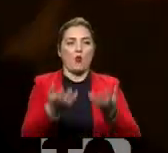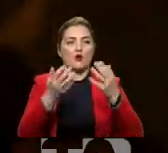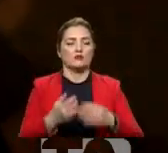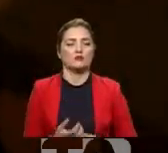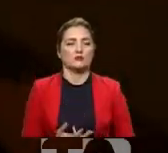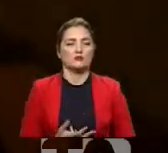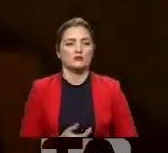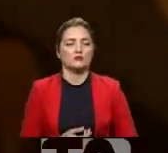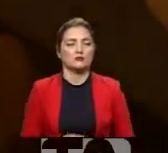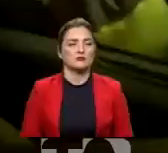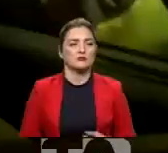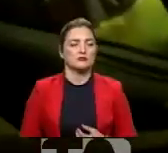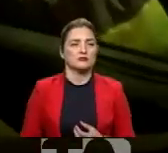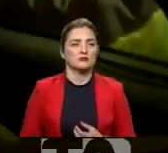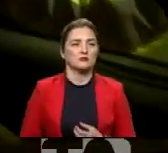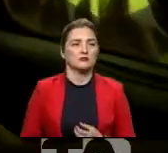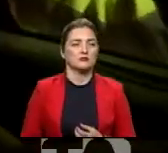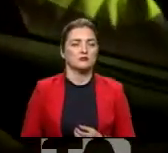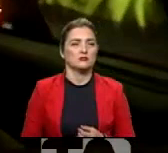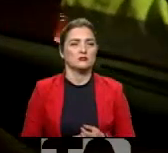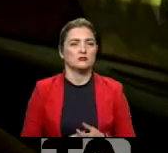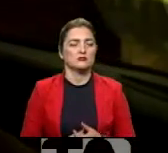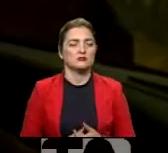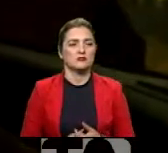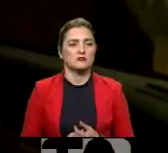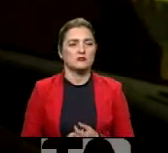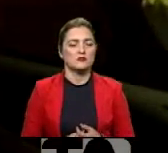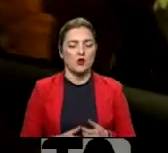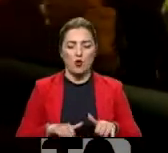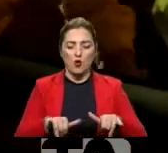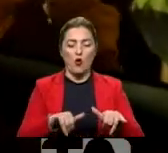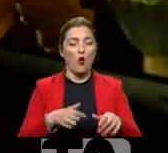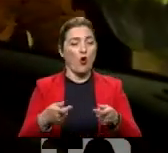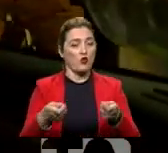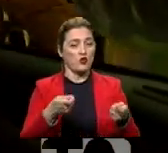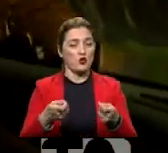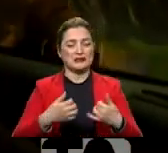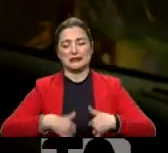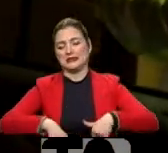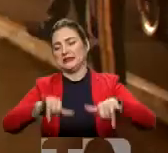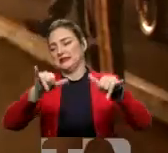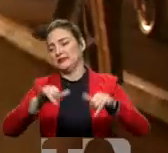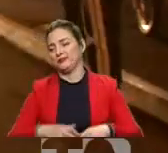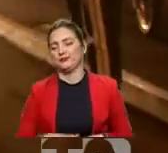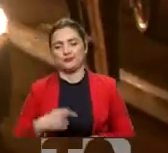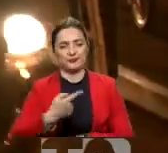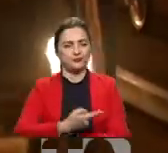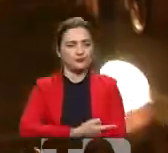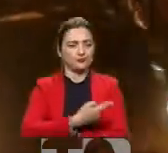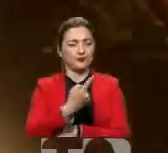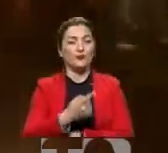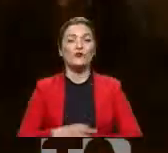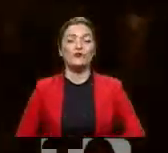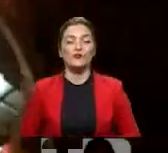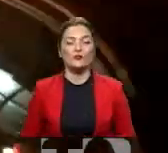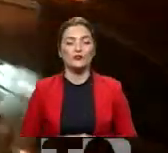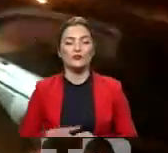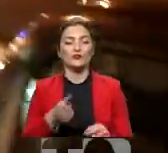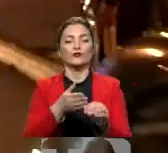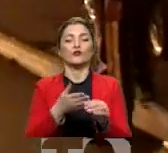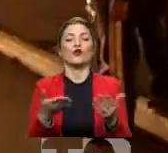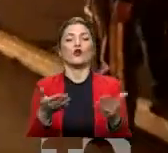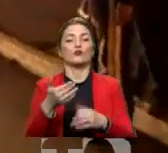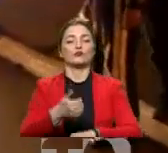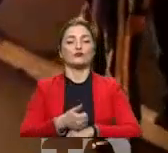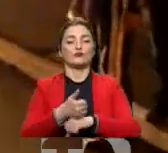el conductor del vehículo. Estos operativos continuarán realizándose en los próximos días festivos. El objetivo, según